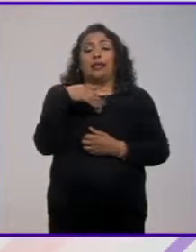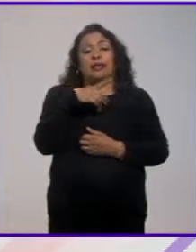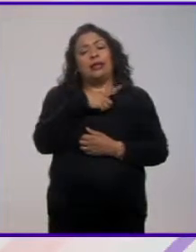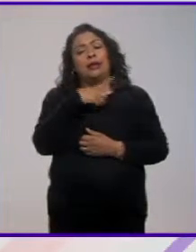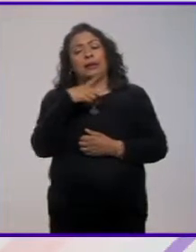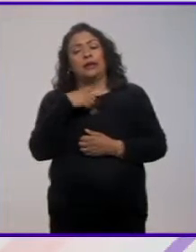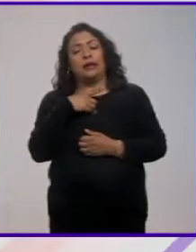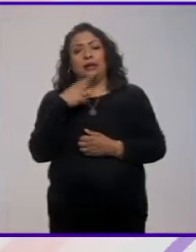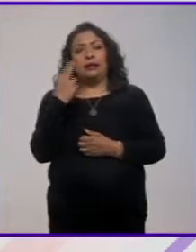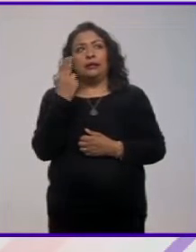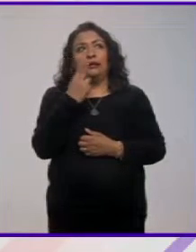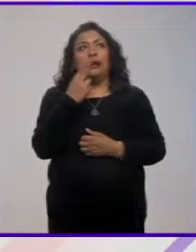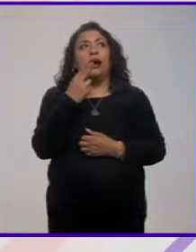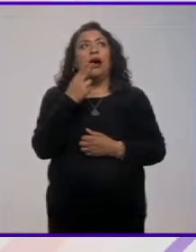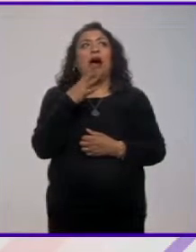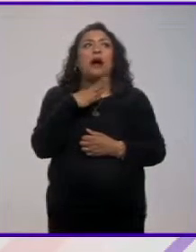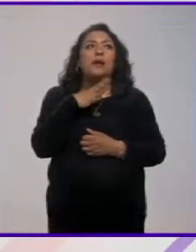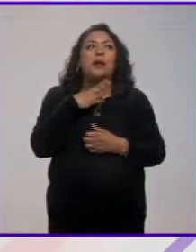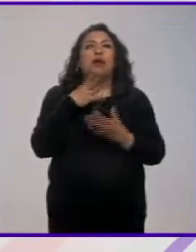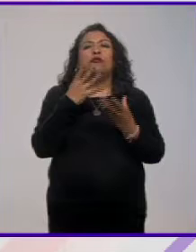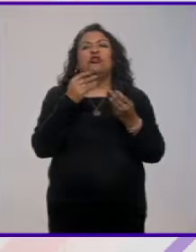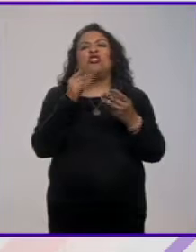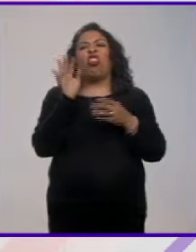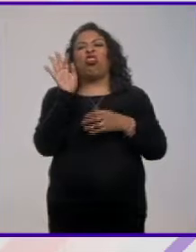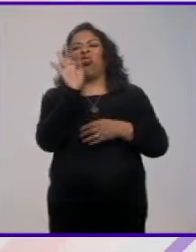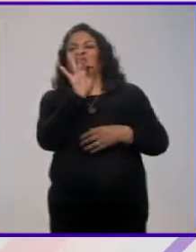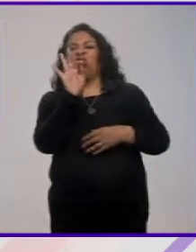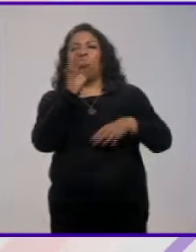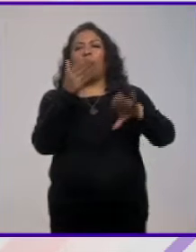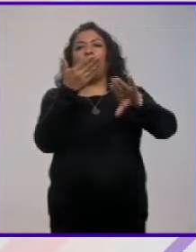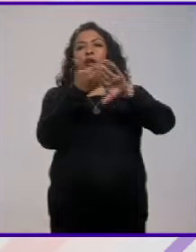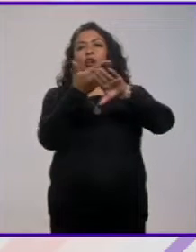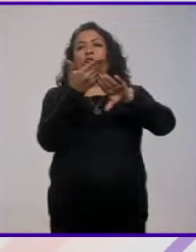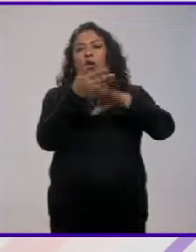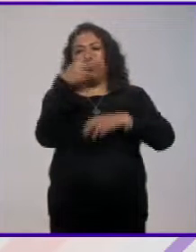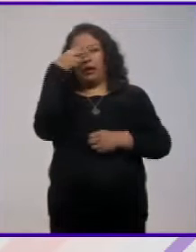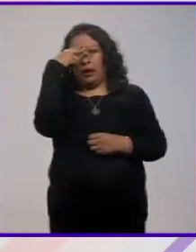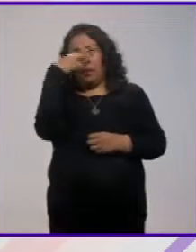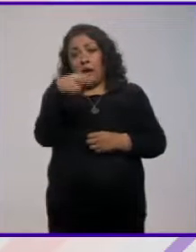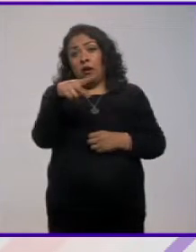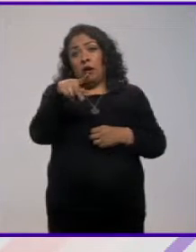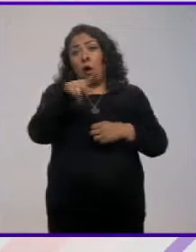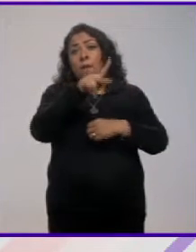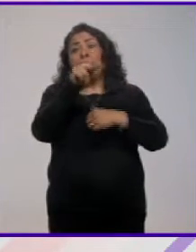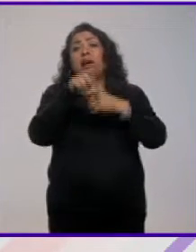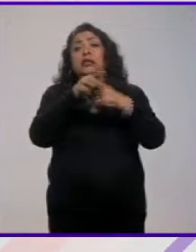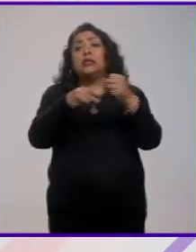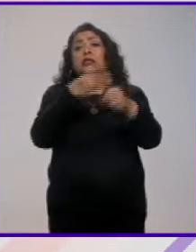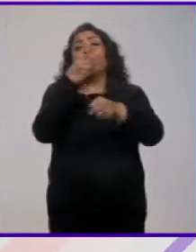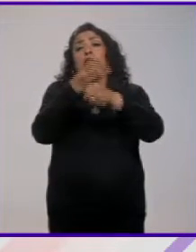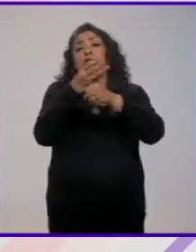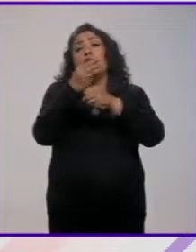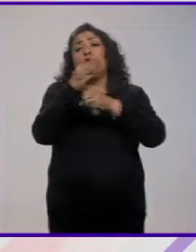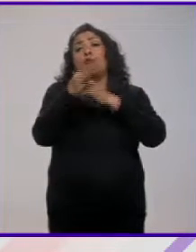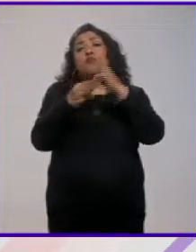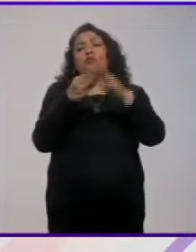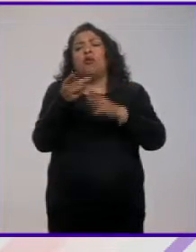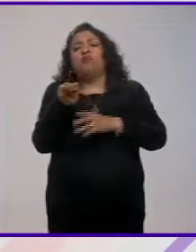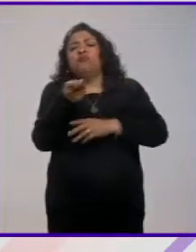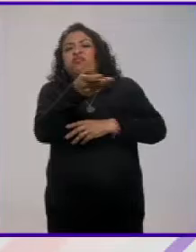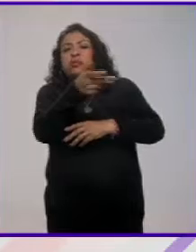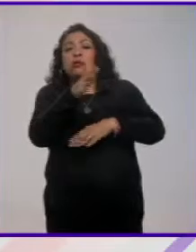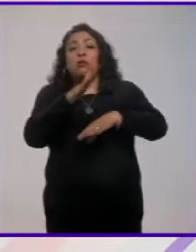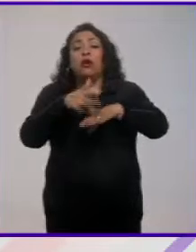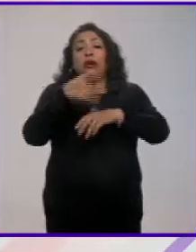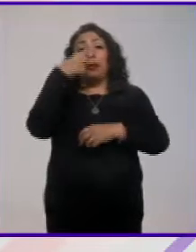había maledicencias, infundios en contra de México como país del tercer mundo. ¿Por qué? Porque